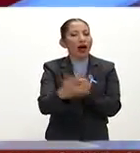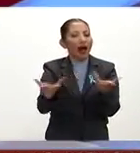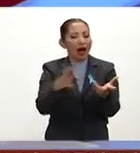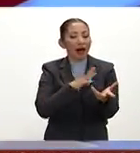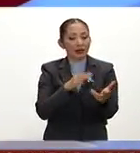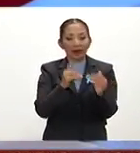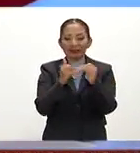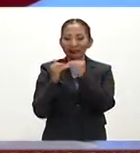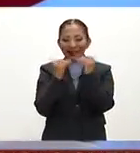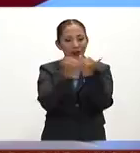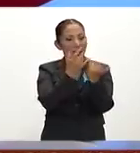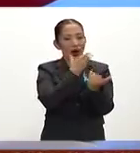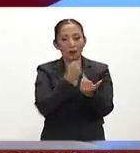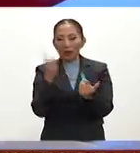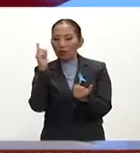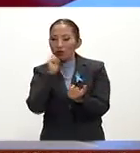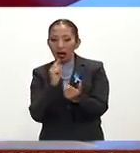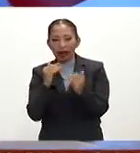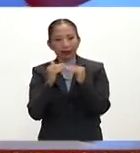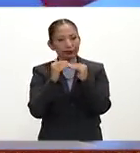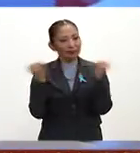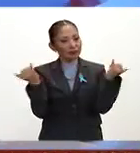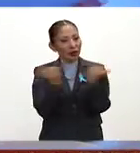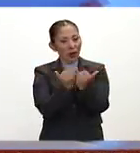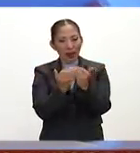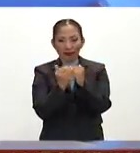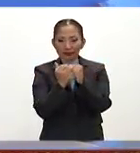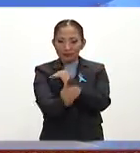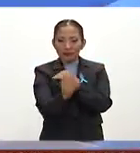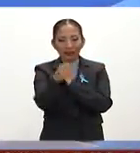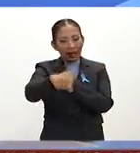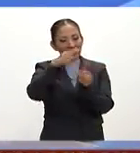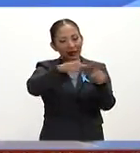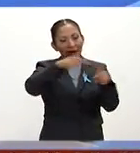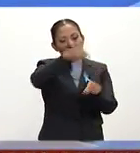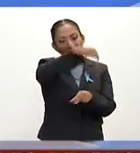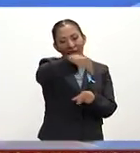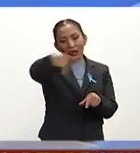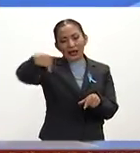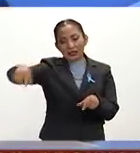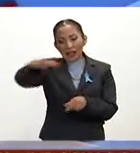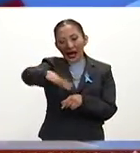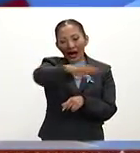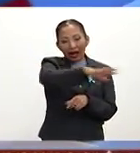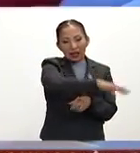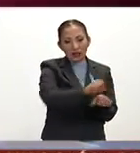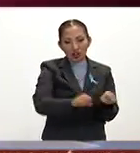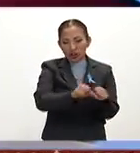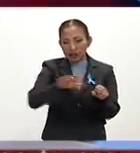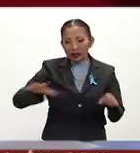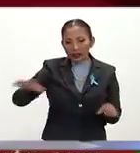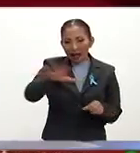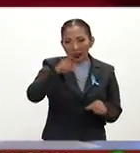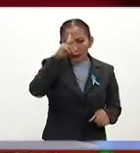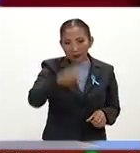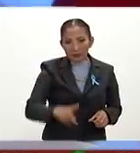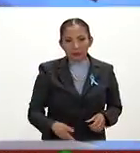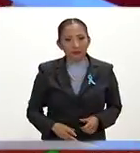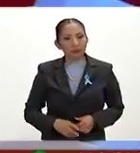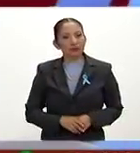exista ese terreno parejo, tanto para hombres como para mujeres, en los distintos sectores de una sociedad, de la sociedad